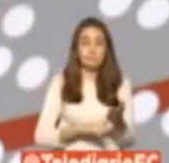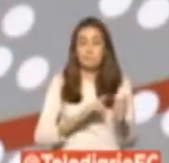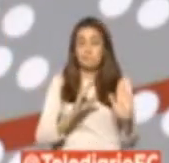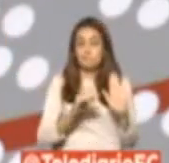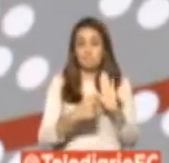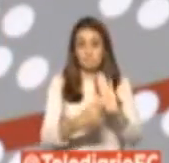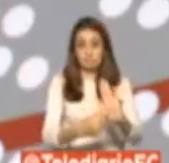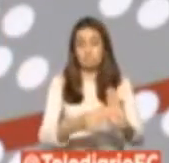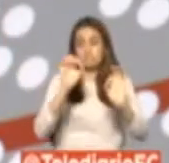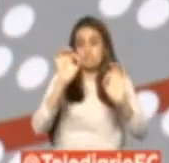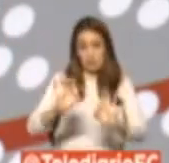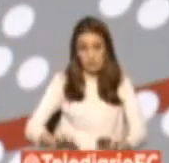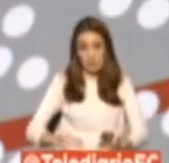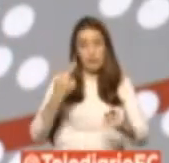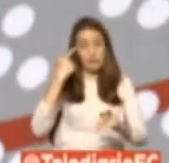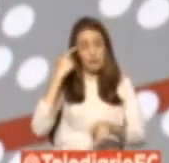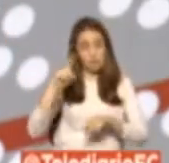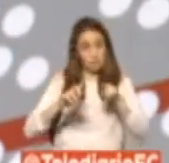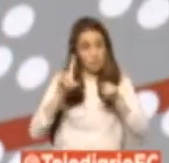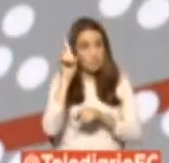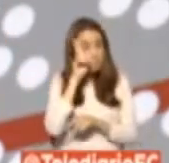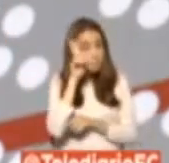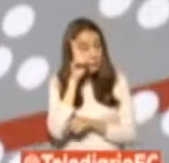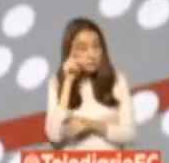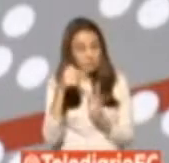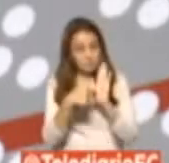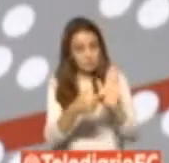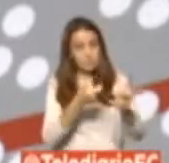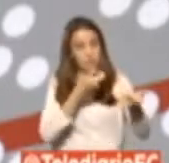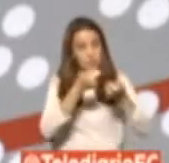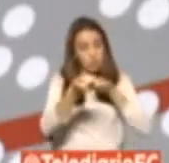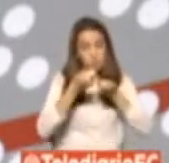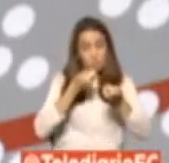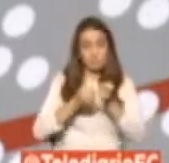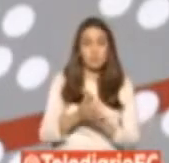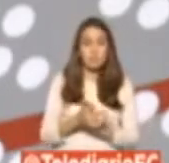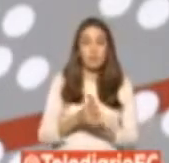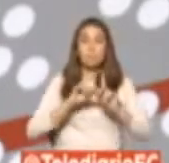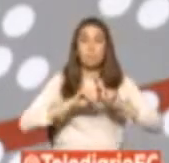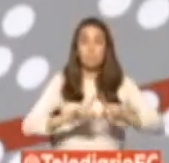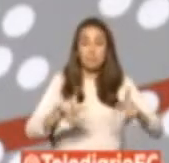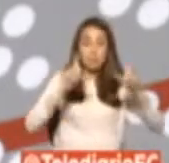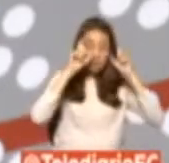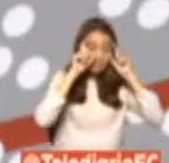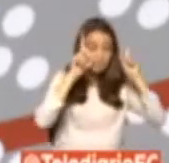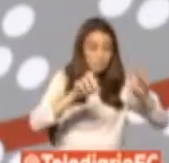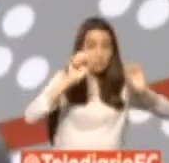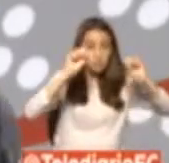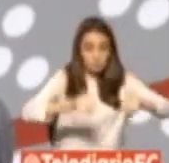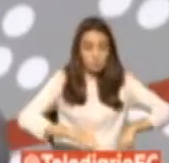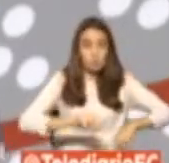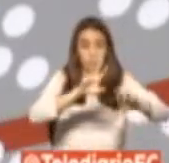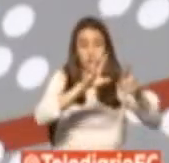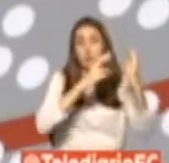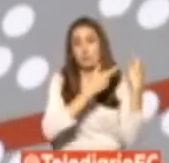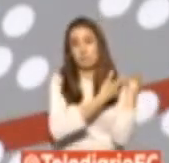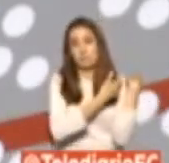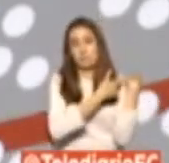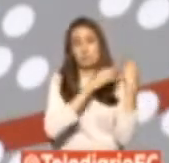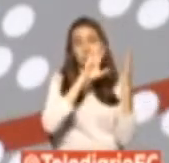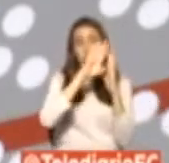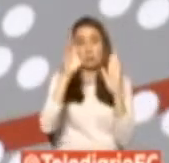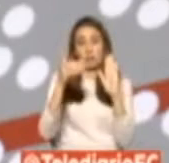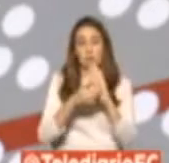hay una trampa y hay una competencia de fiscalía respecto a los delitos que pueden haber sido elegidos de acuerdo al